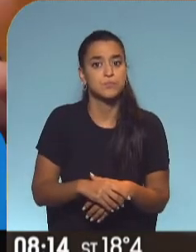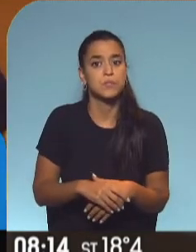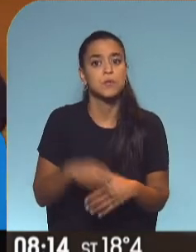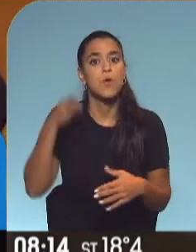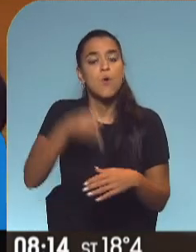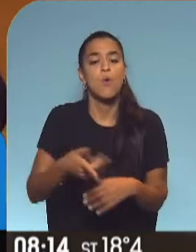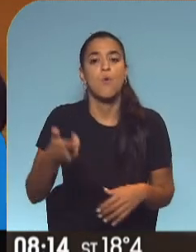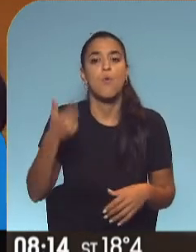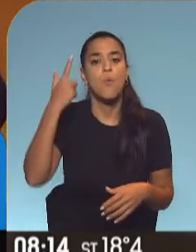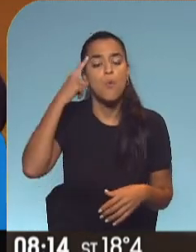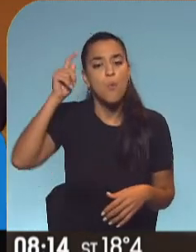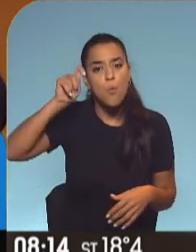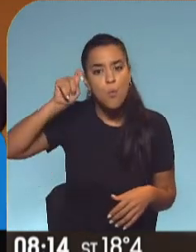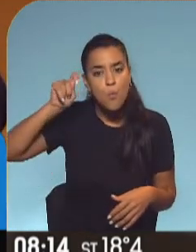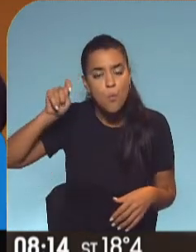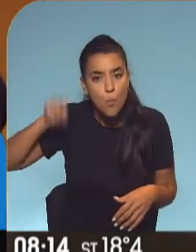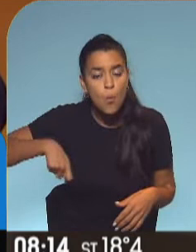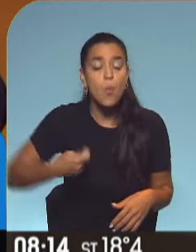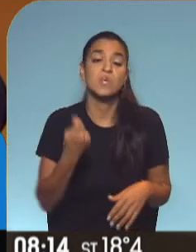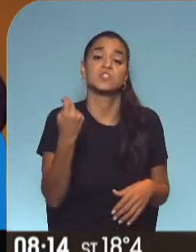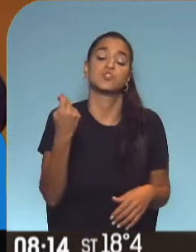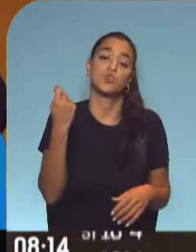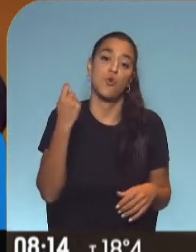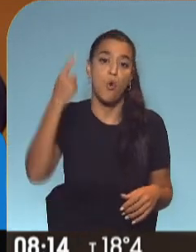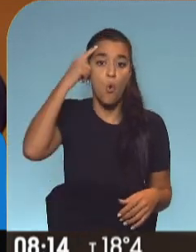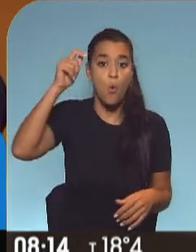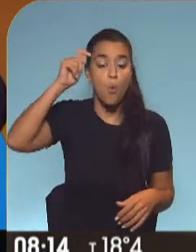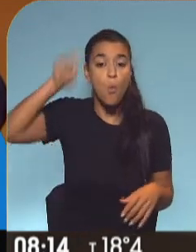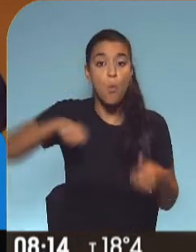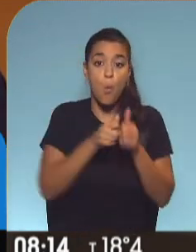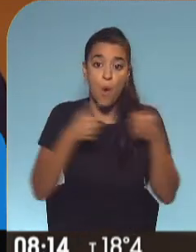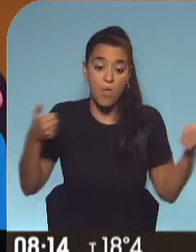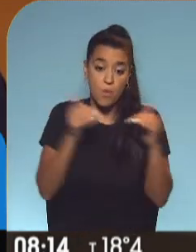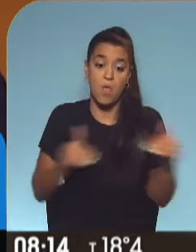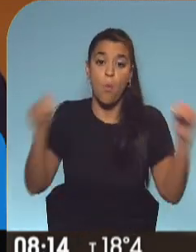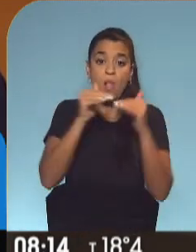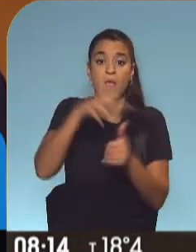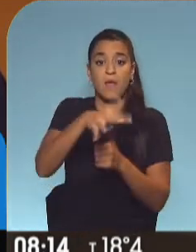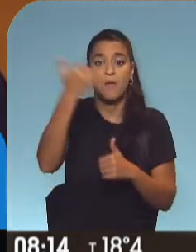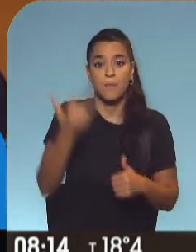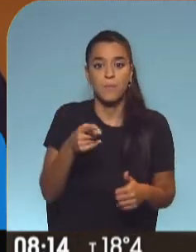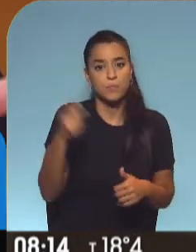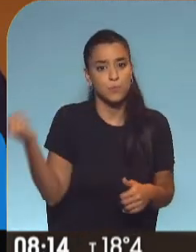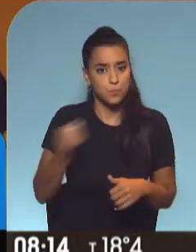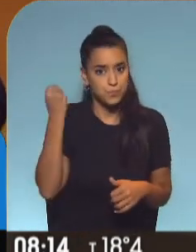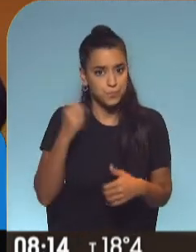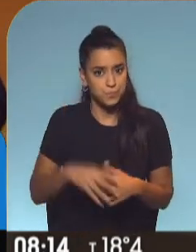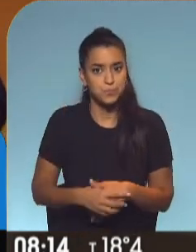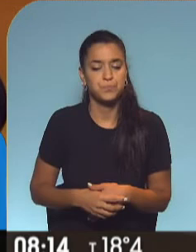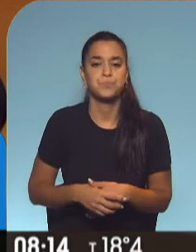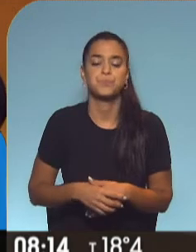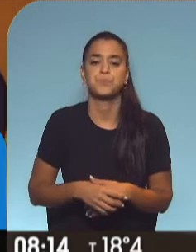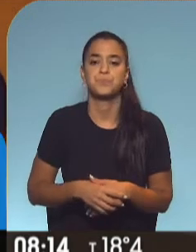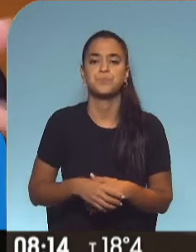asistir a un juicio por jurado y ver que por ley está garantizada ya la igualdad de género. Esto como paso es muy importante.